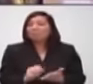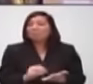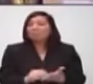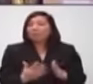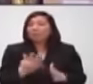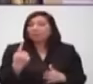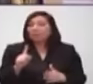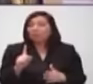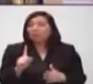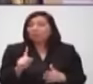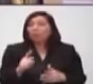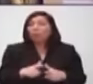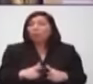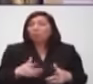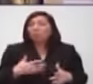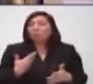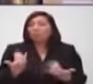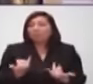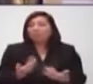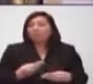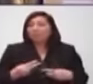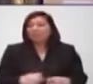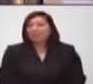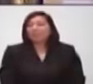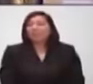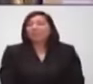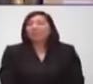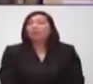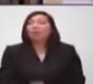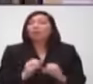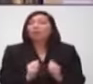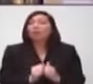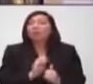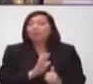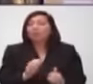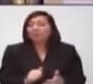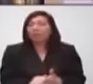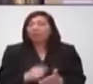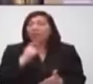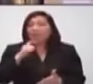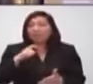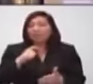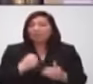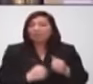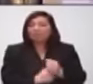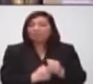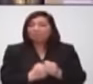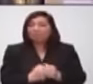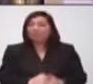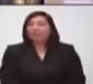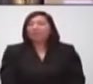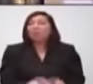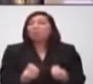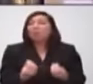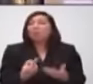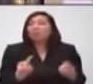15 millones porque hay lugares donde se pueden hacer estas vías alternas, y conversando también con la necesidad de estos puentes inclusivos, porque